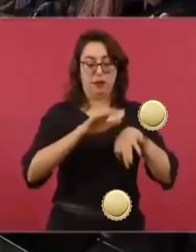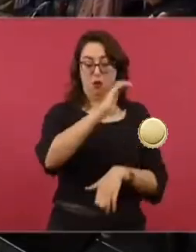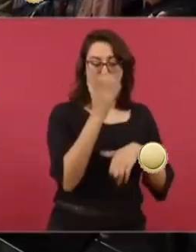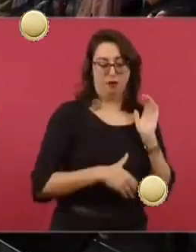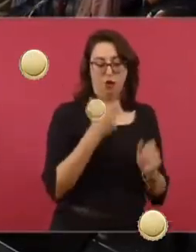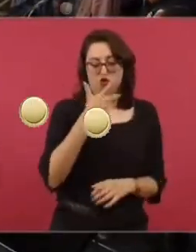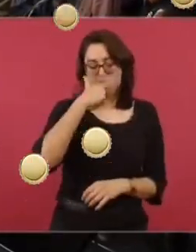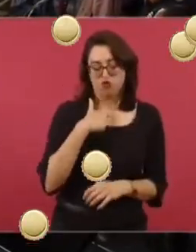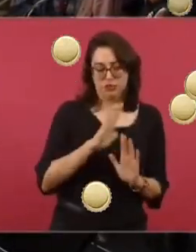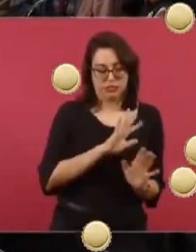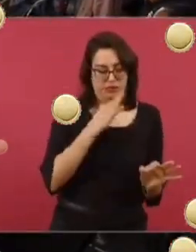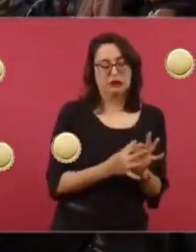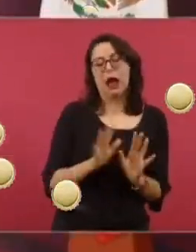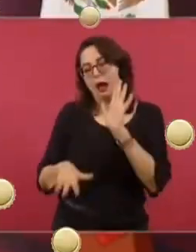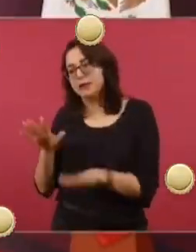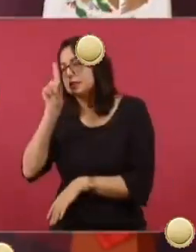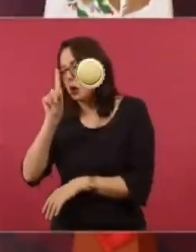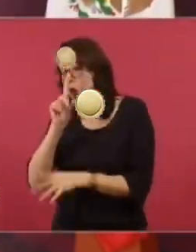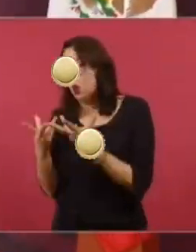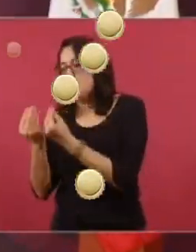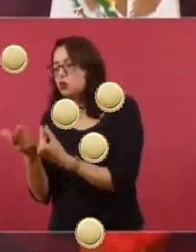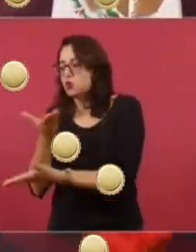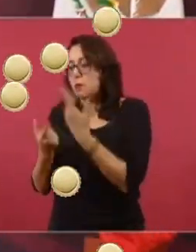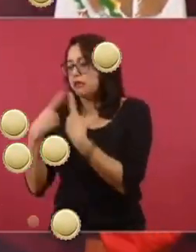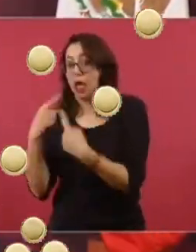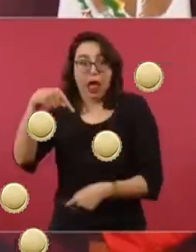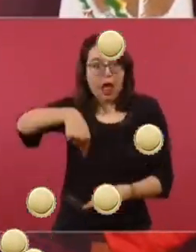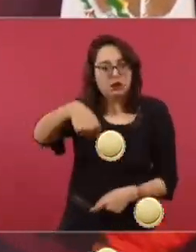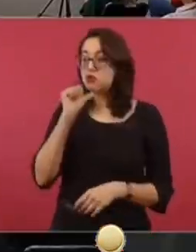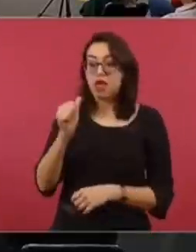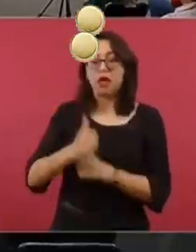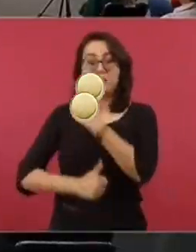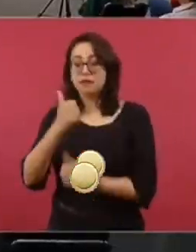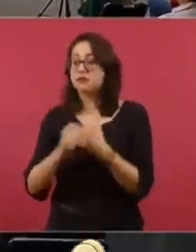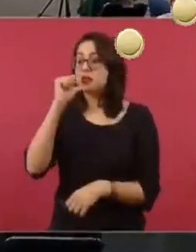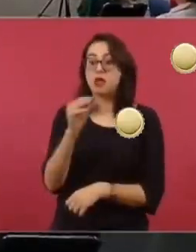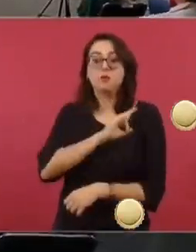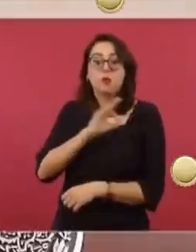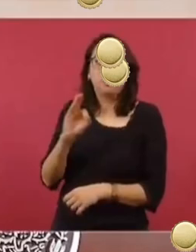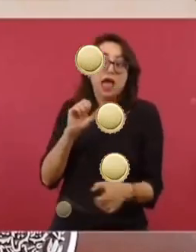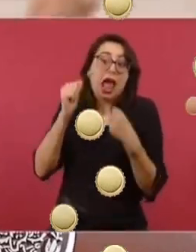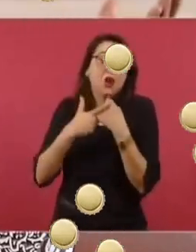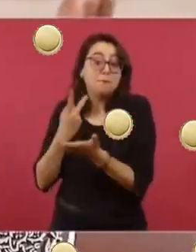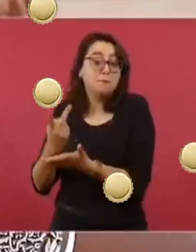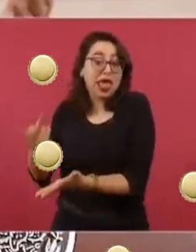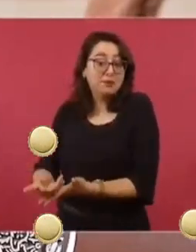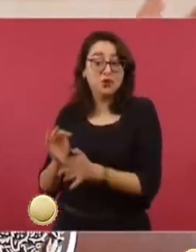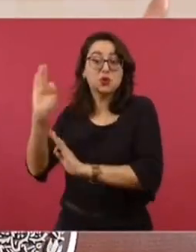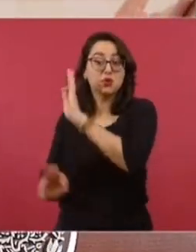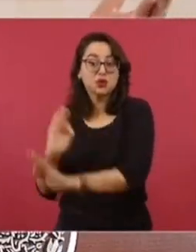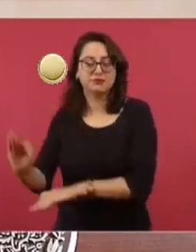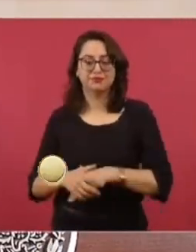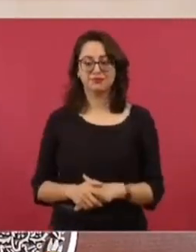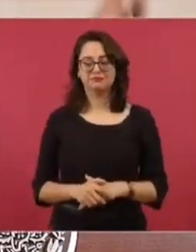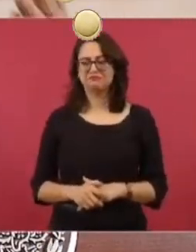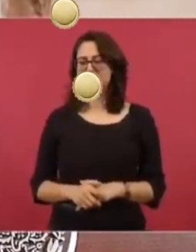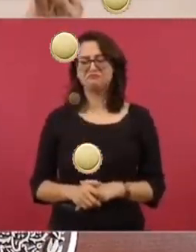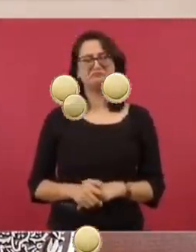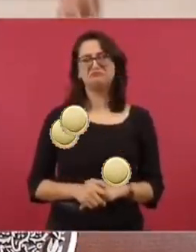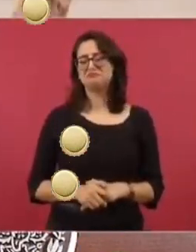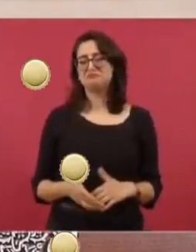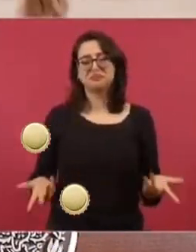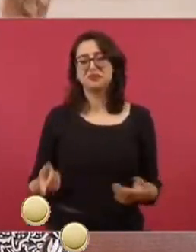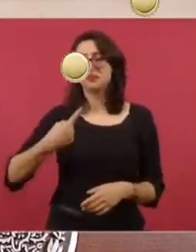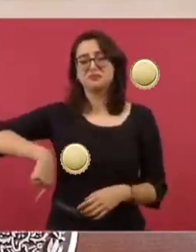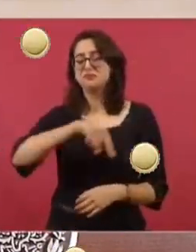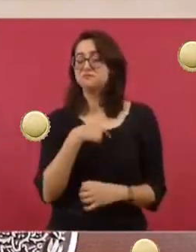noche. Me reúno y no aquí, sino afuera. Es que estuvimos muy bien, hablamos de la